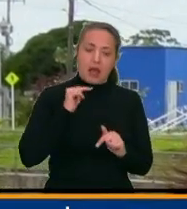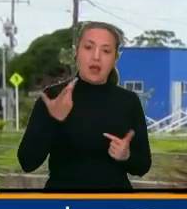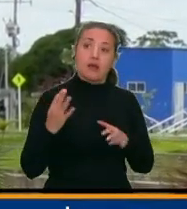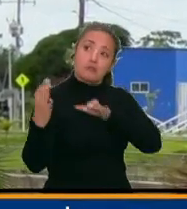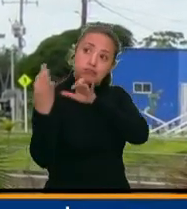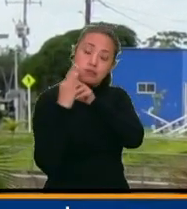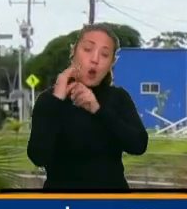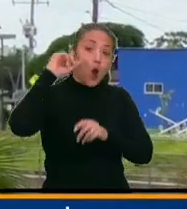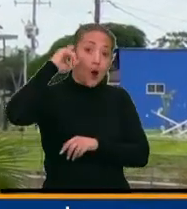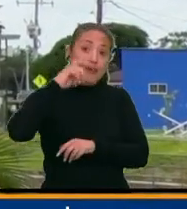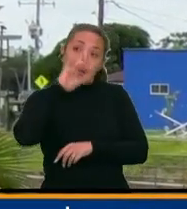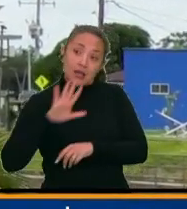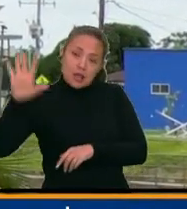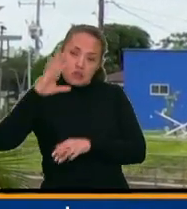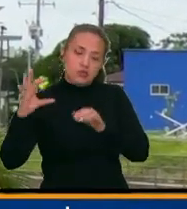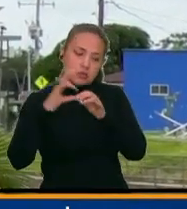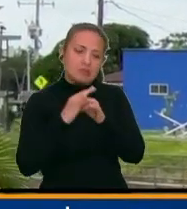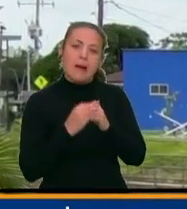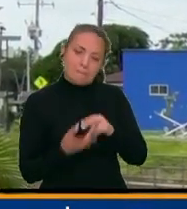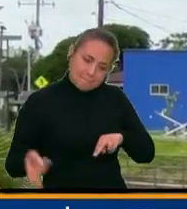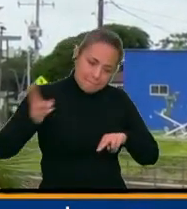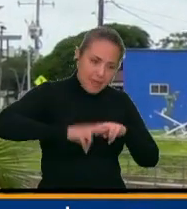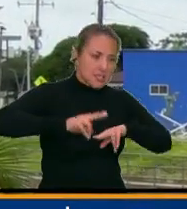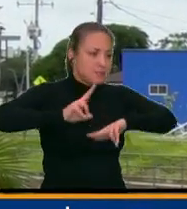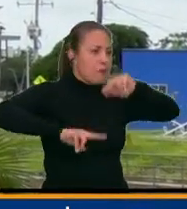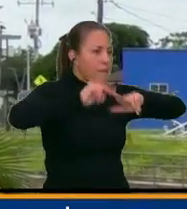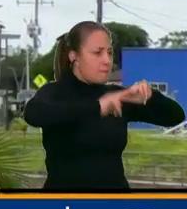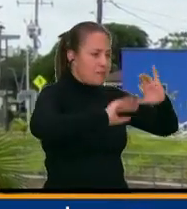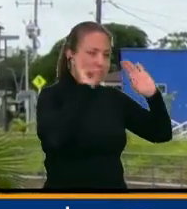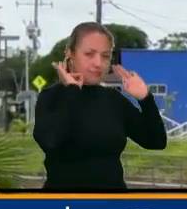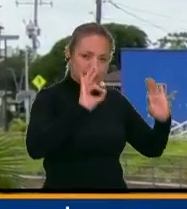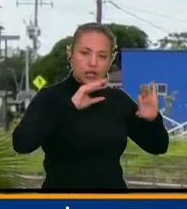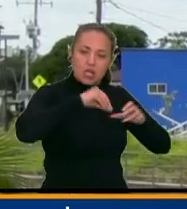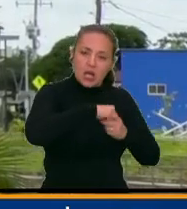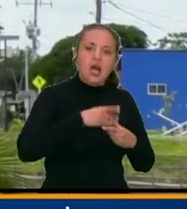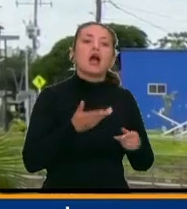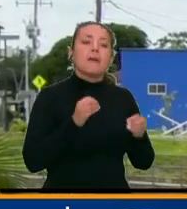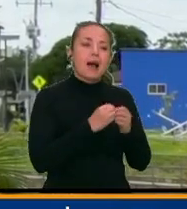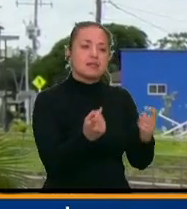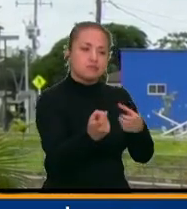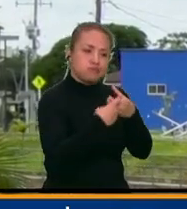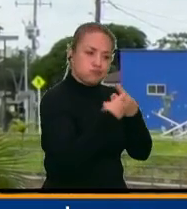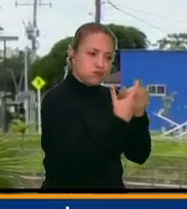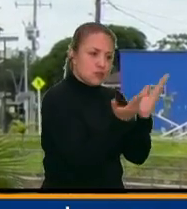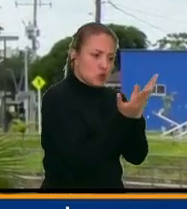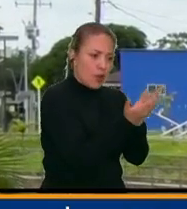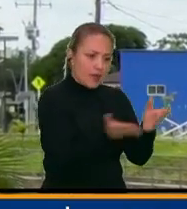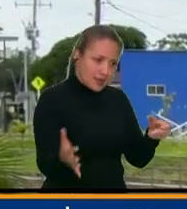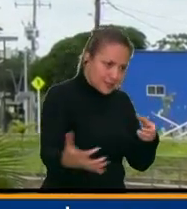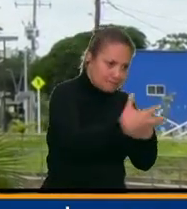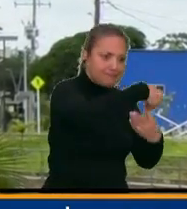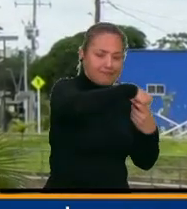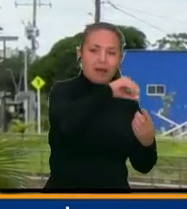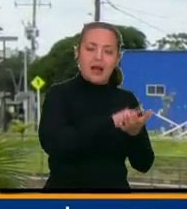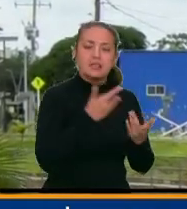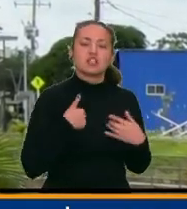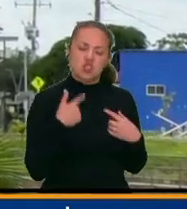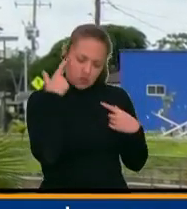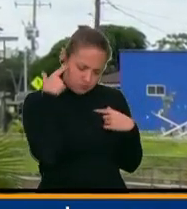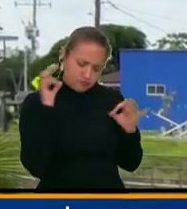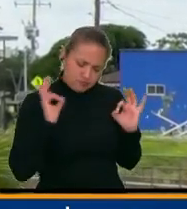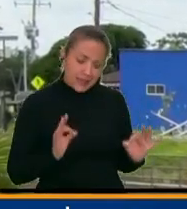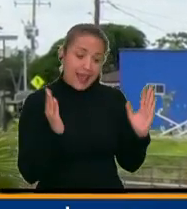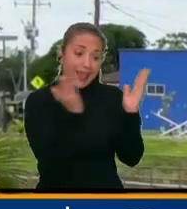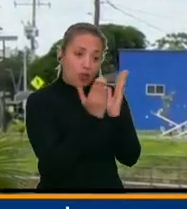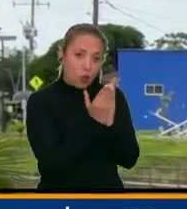nacional vamos a fortalecer la infraestructura la cobertura y la calidad soy una convencida de que la educación